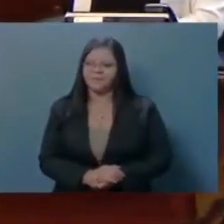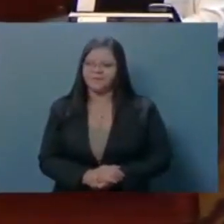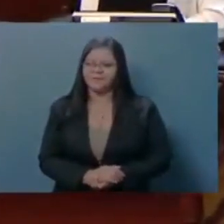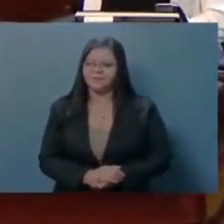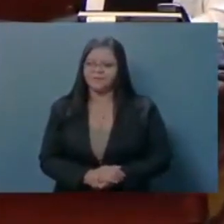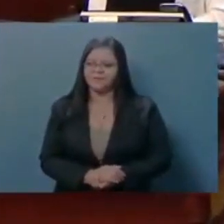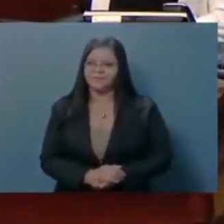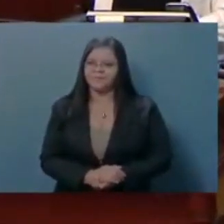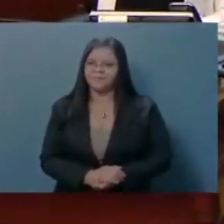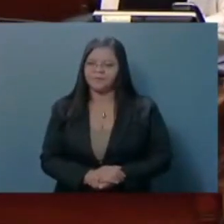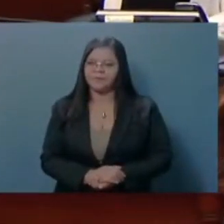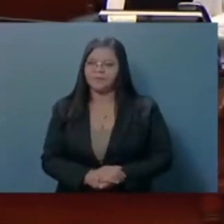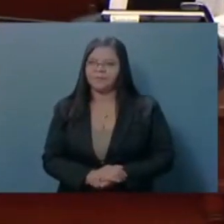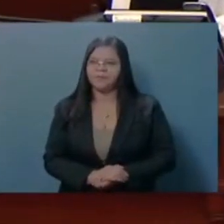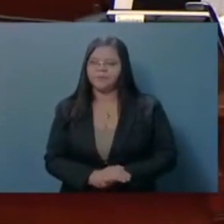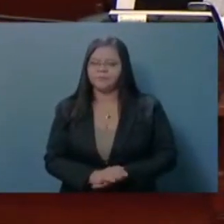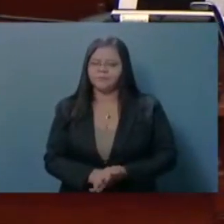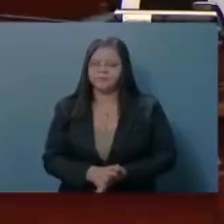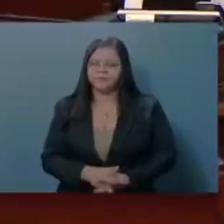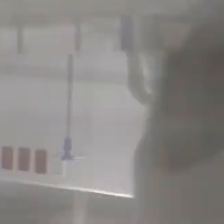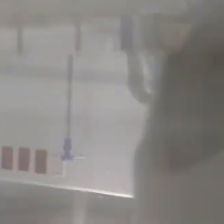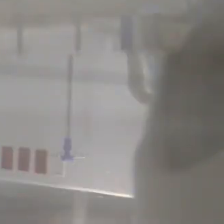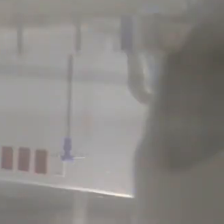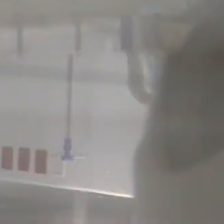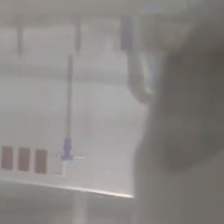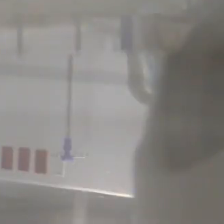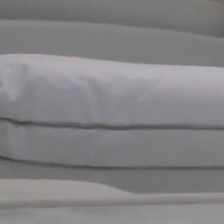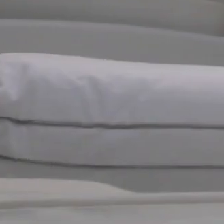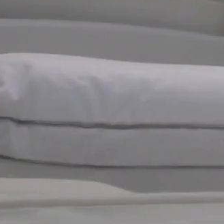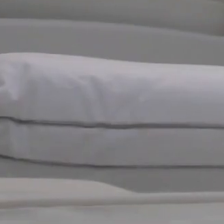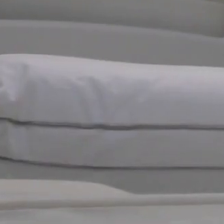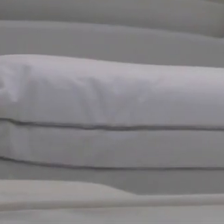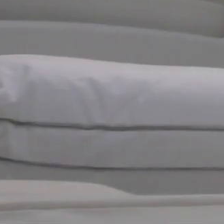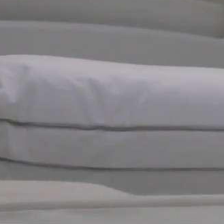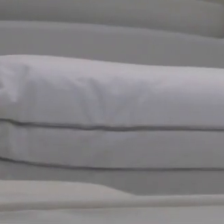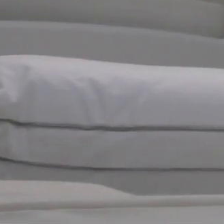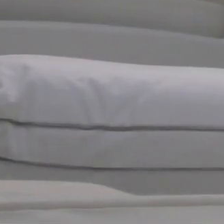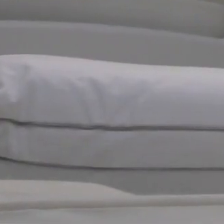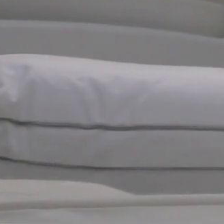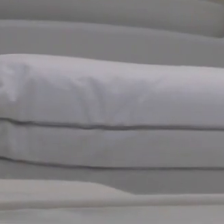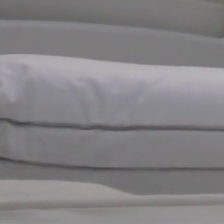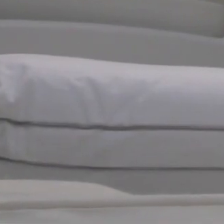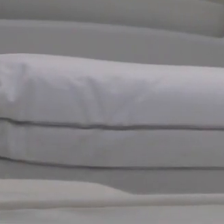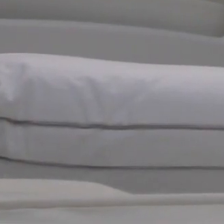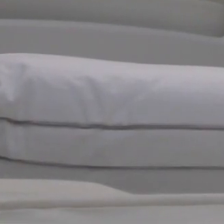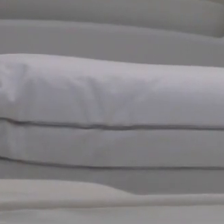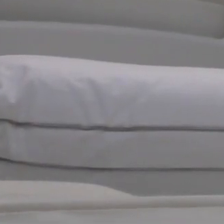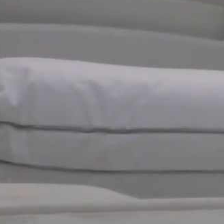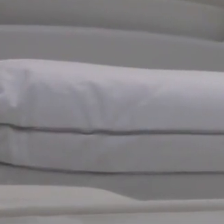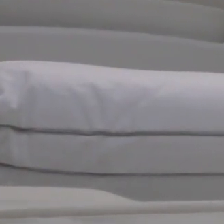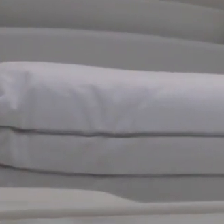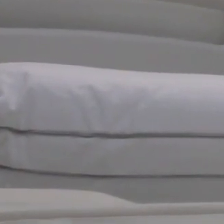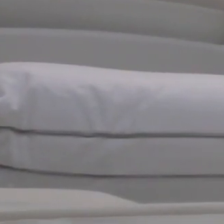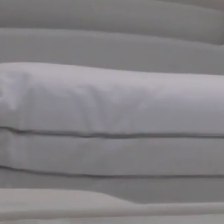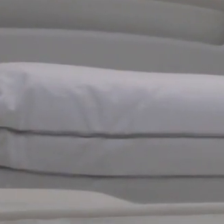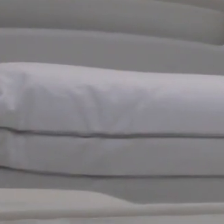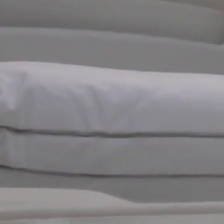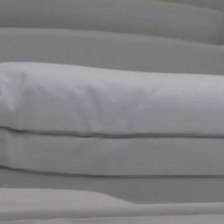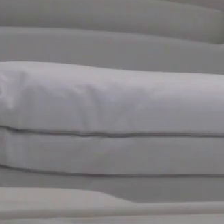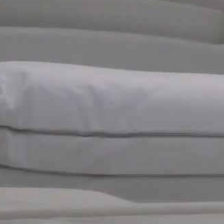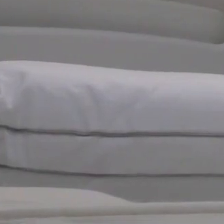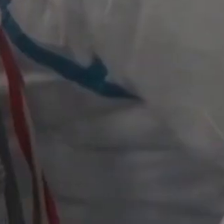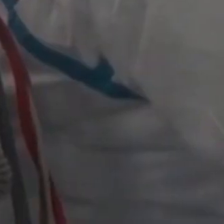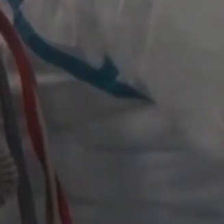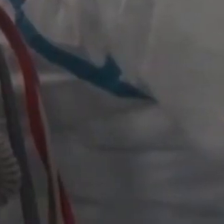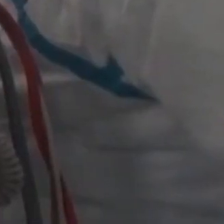bukele a través del ministro de salud francisco a la vie la cual omite la aplicación de la ley de adquisiciones y contrataciones públicas a procesos de